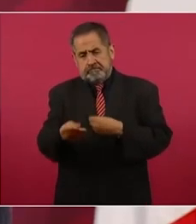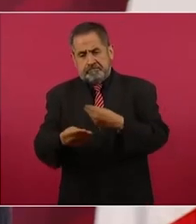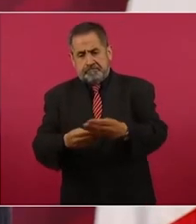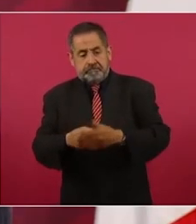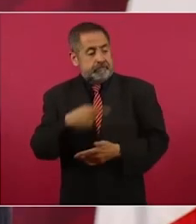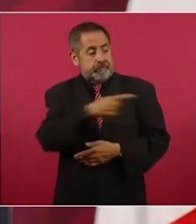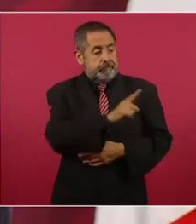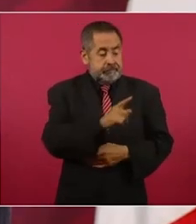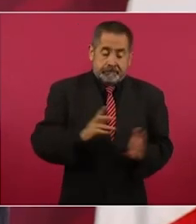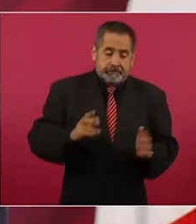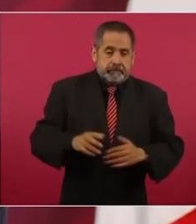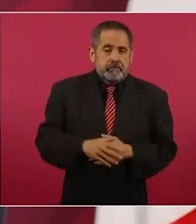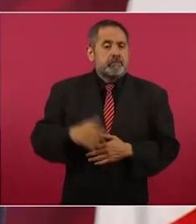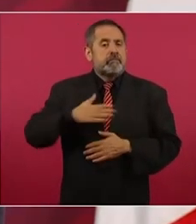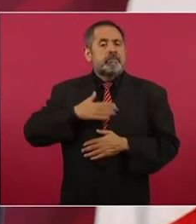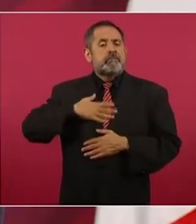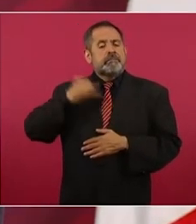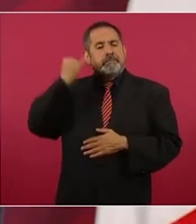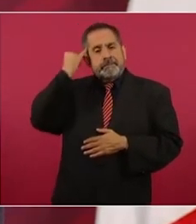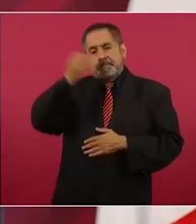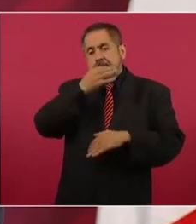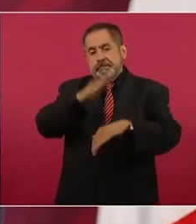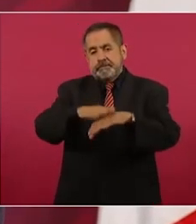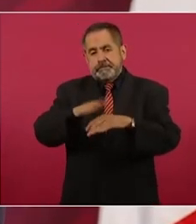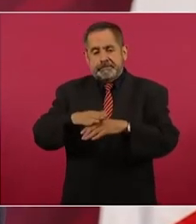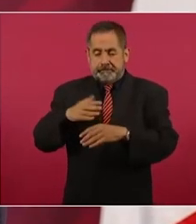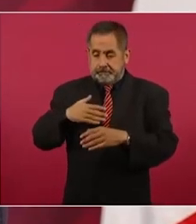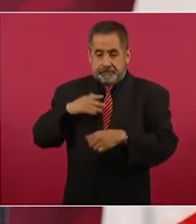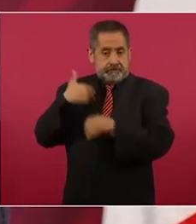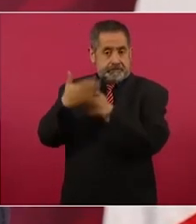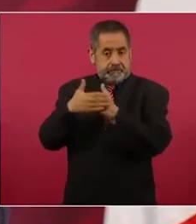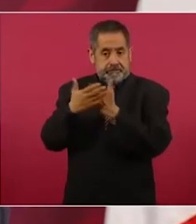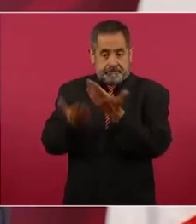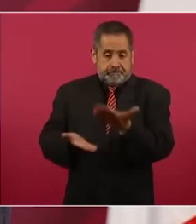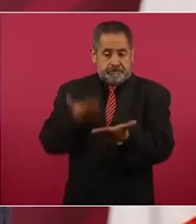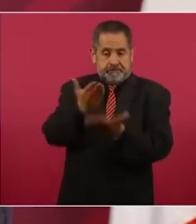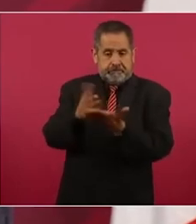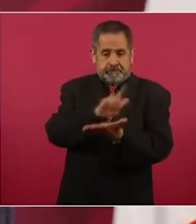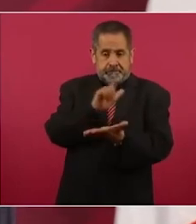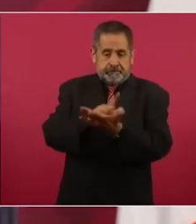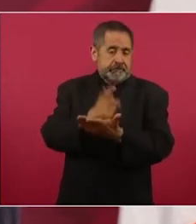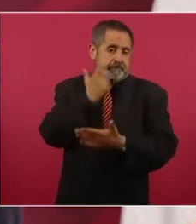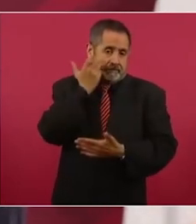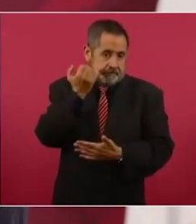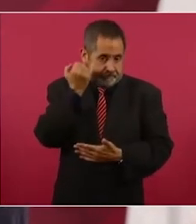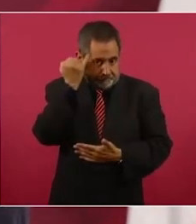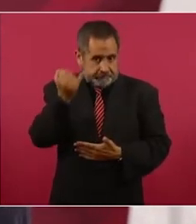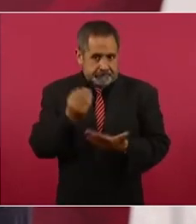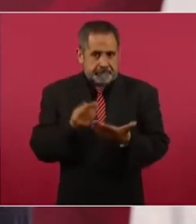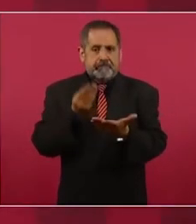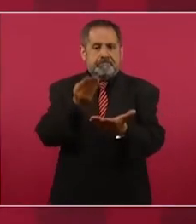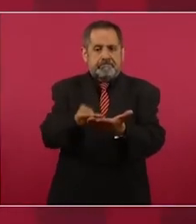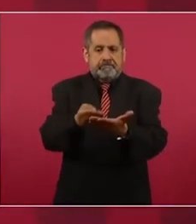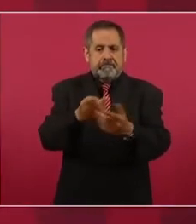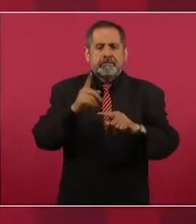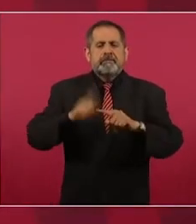voy a enviar la iniciativa para que ya no haya